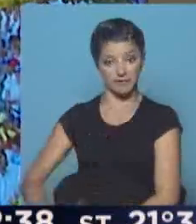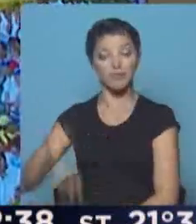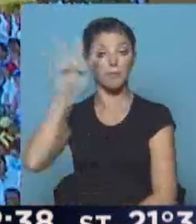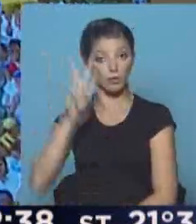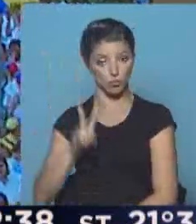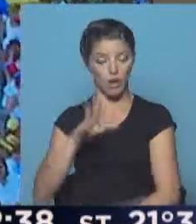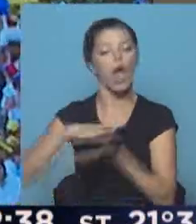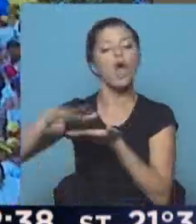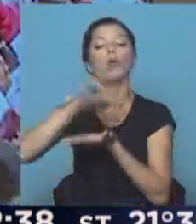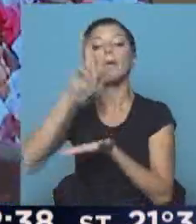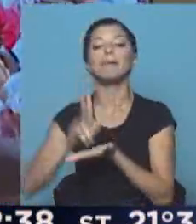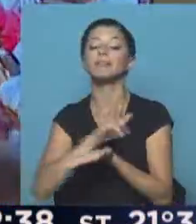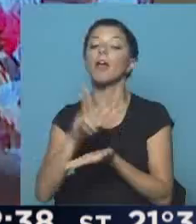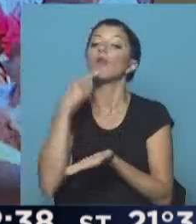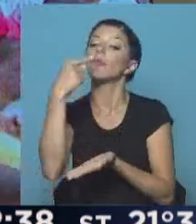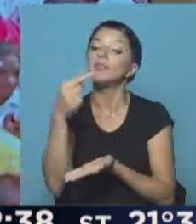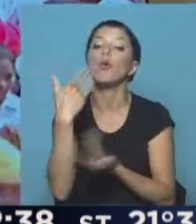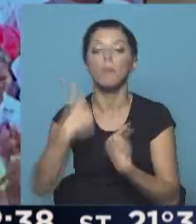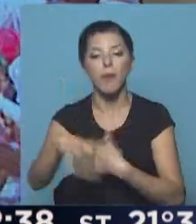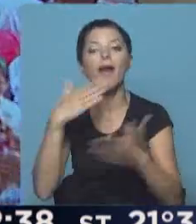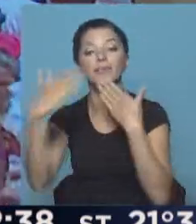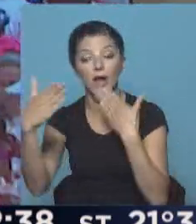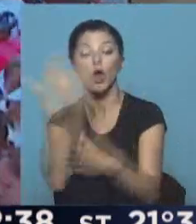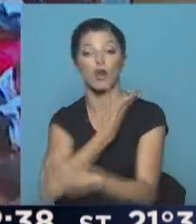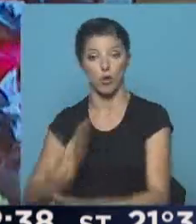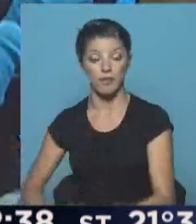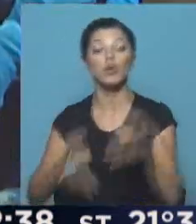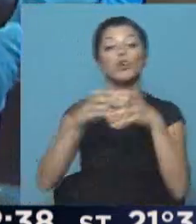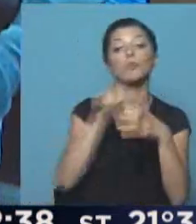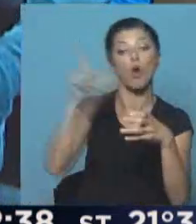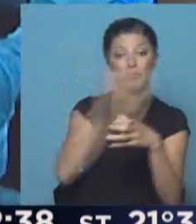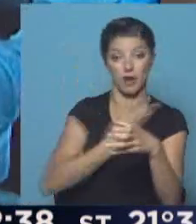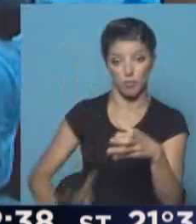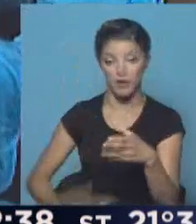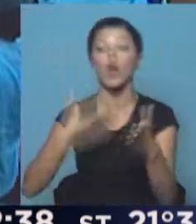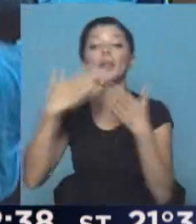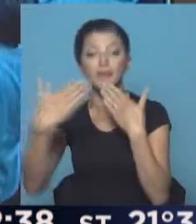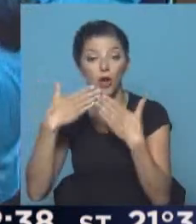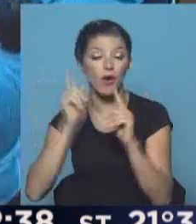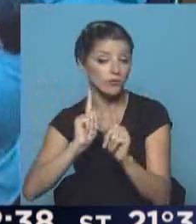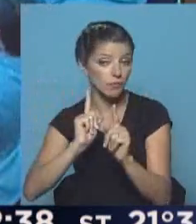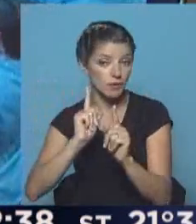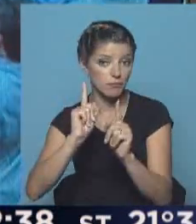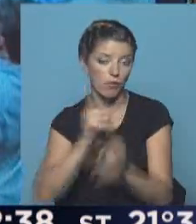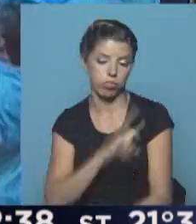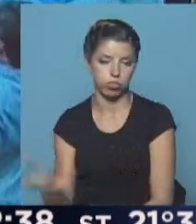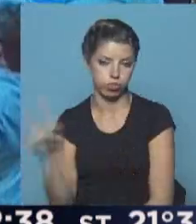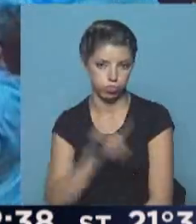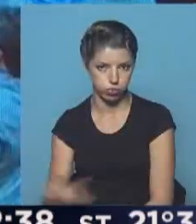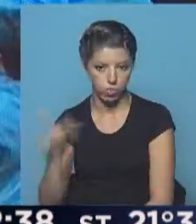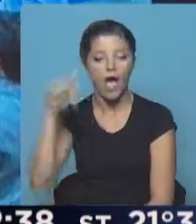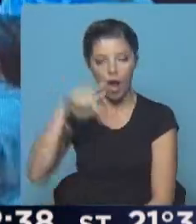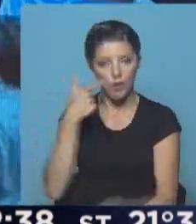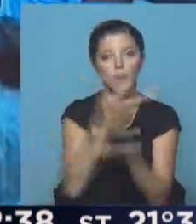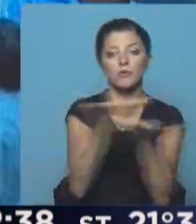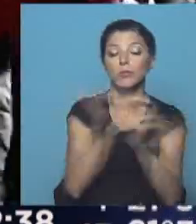declaró que estaba abierto el diálogo entre el gobierno y la oposición en Venezuela, un diálogo que todavía no se está dando. Vemos un informe y